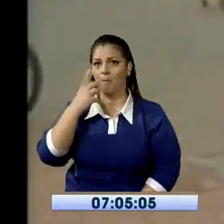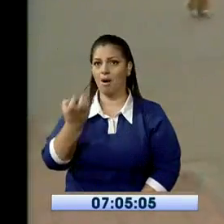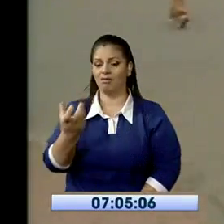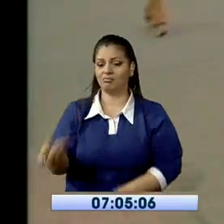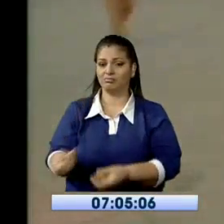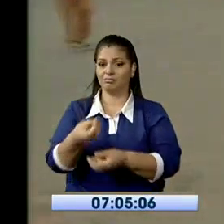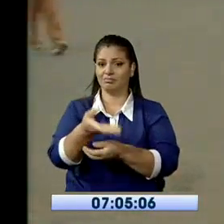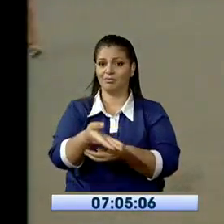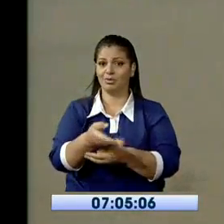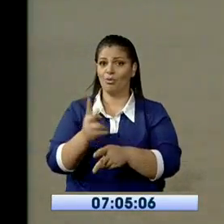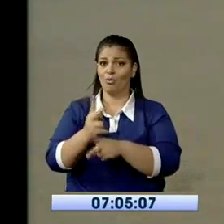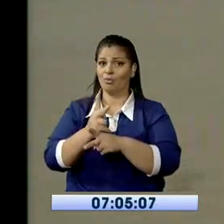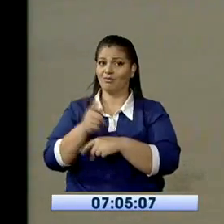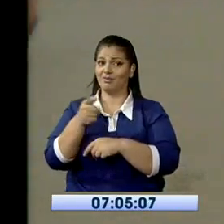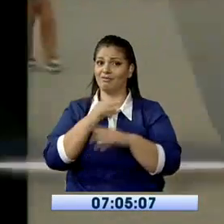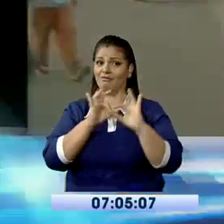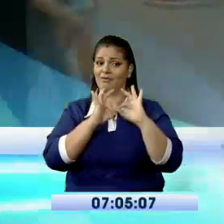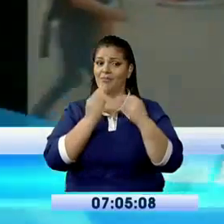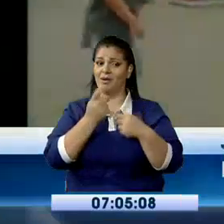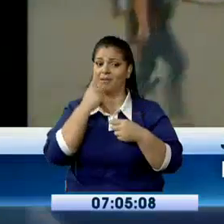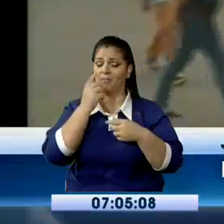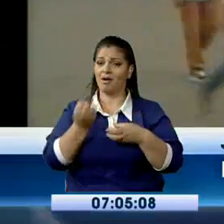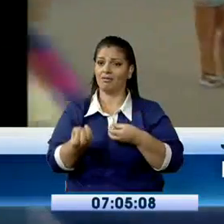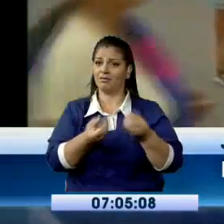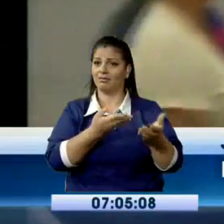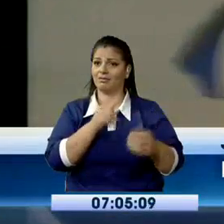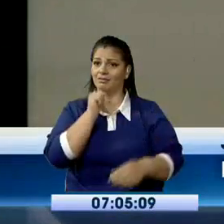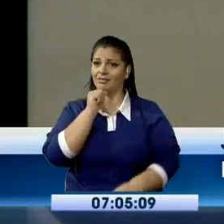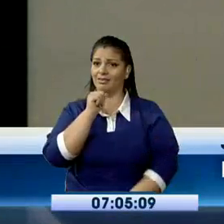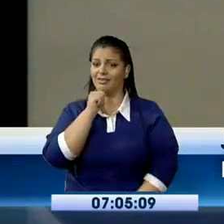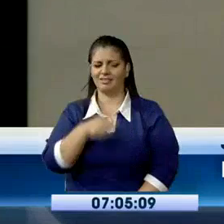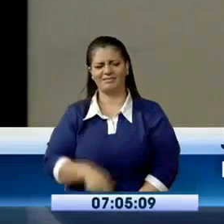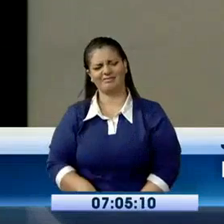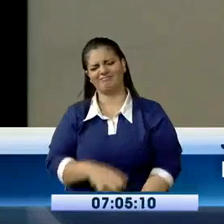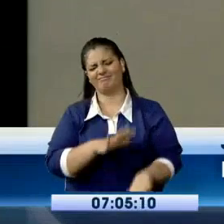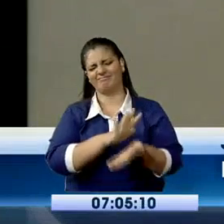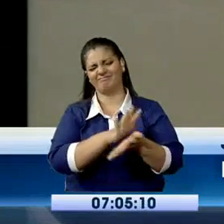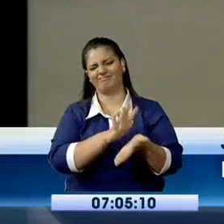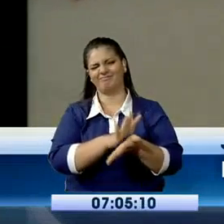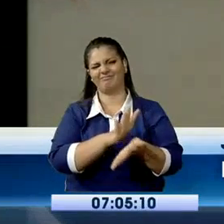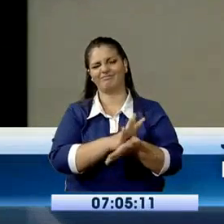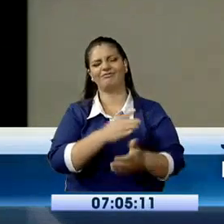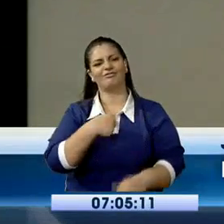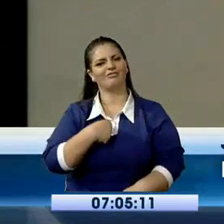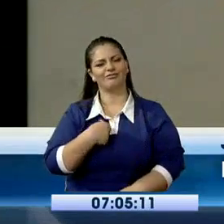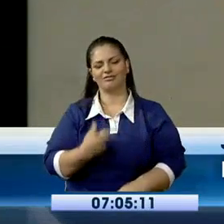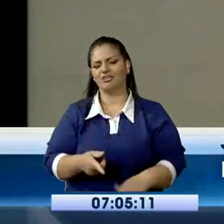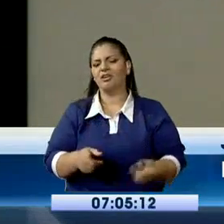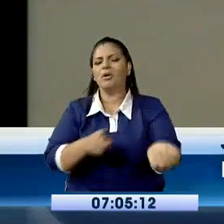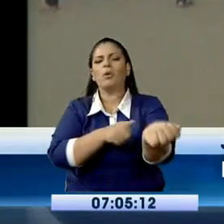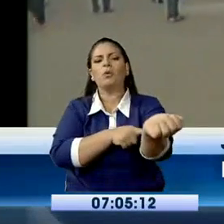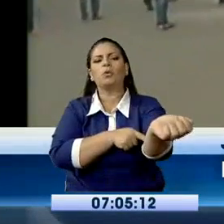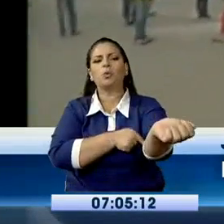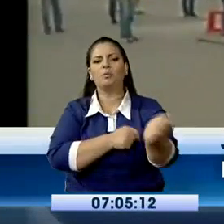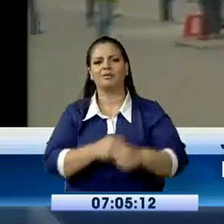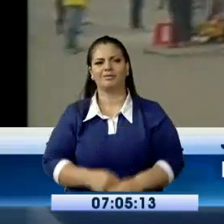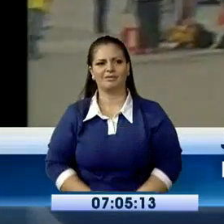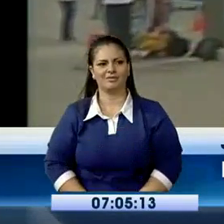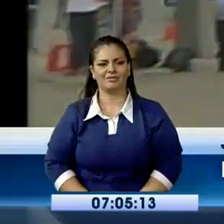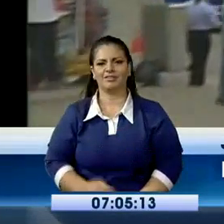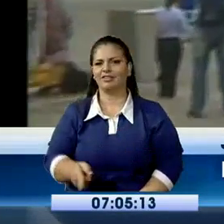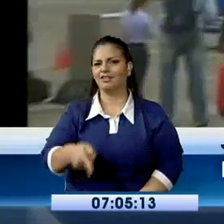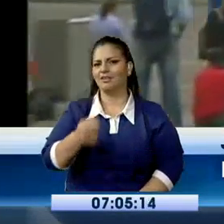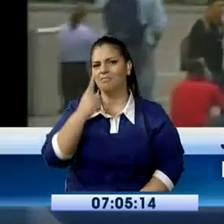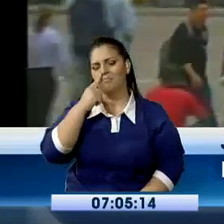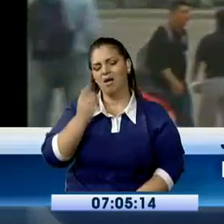casa. No, todos los días le doy a las palomitas porque aquí coge el expreso de... Y más antes le ponía un señor maíz, ahora ya no viene,